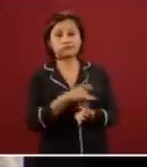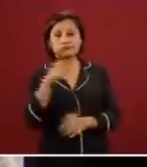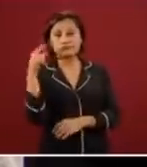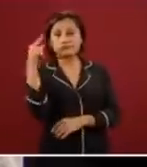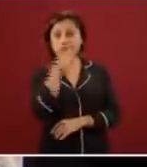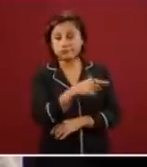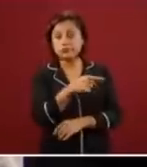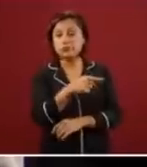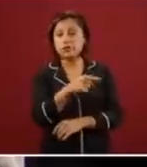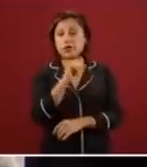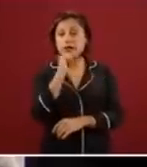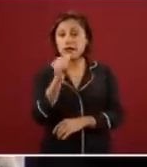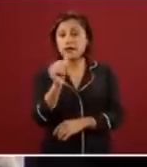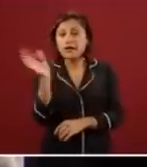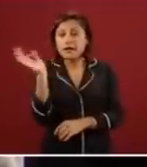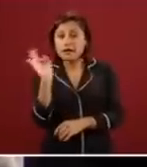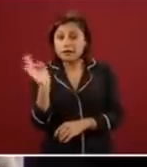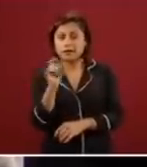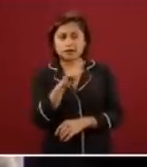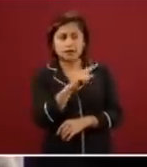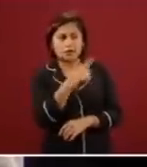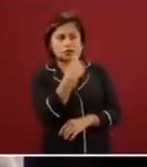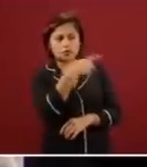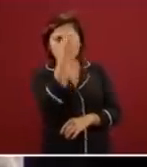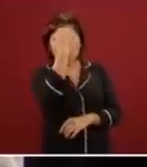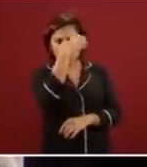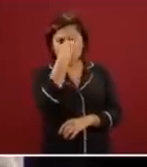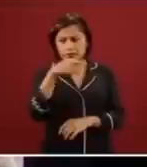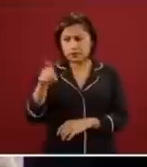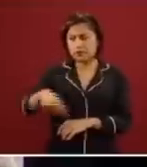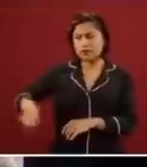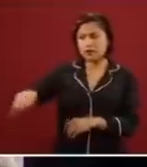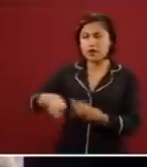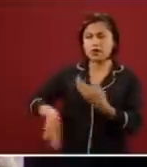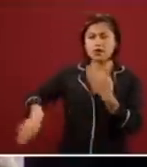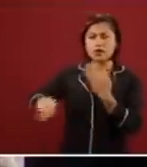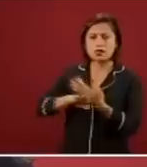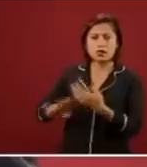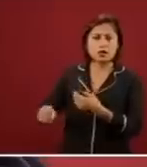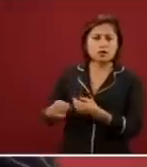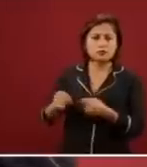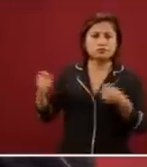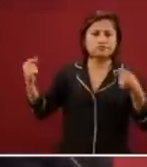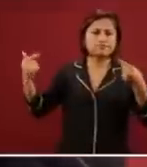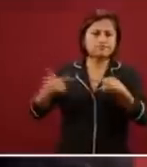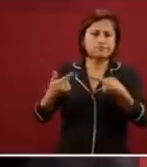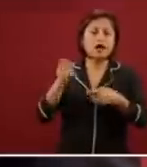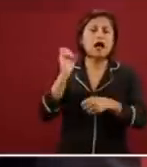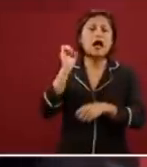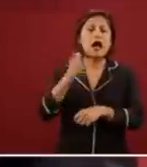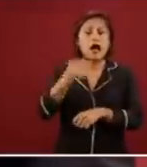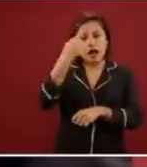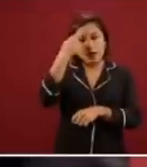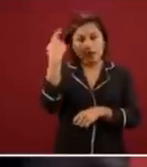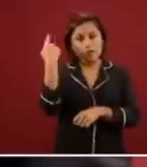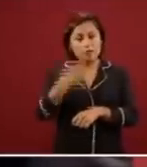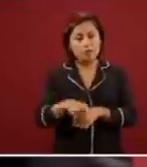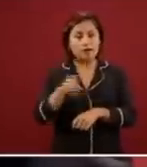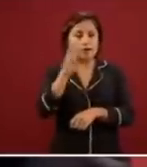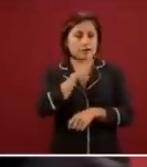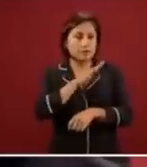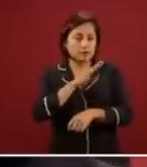pueda ser de alguna manera un sabotaje al programa que usted está impulsando? Sería mi primera pregunta. No, la comida de ayer